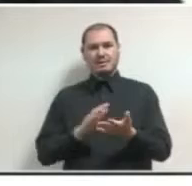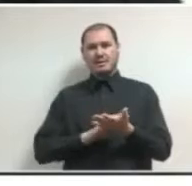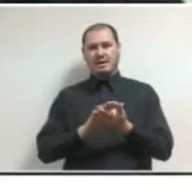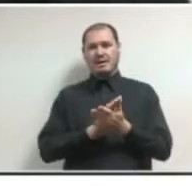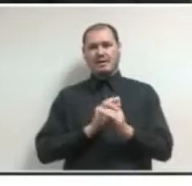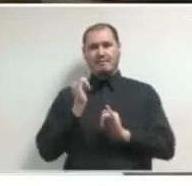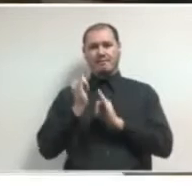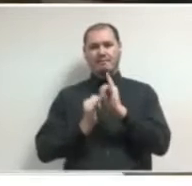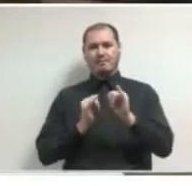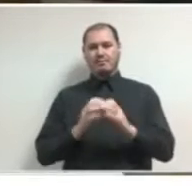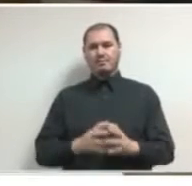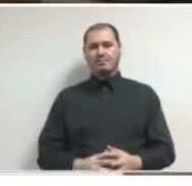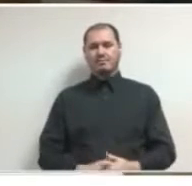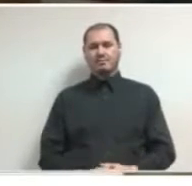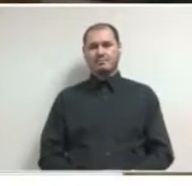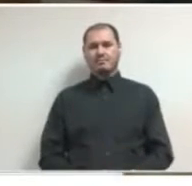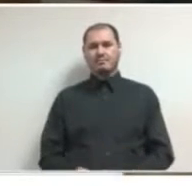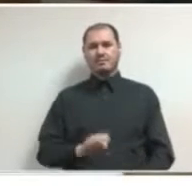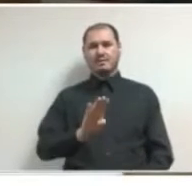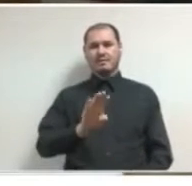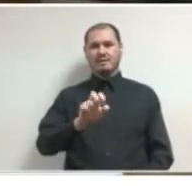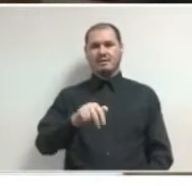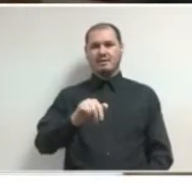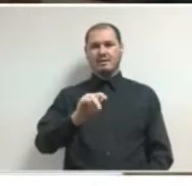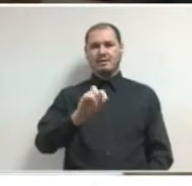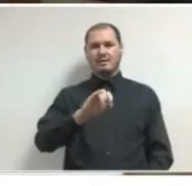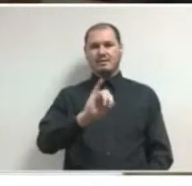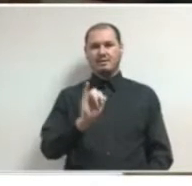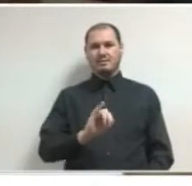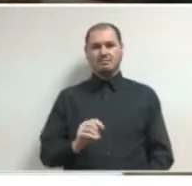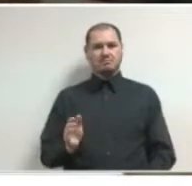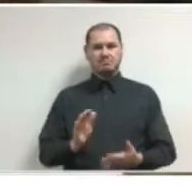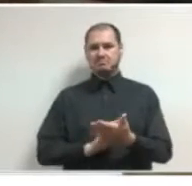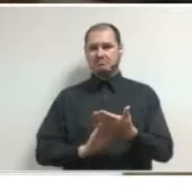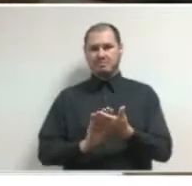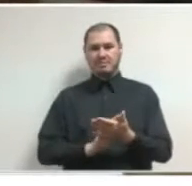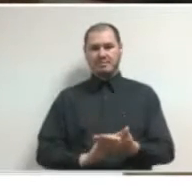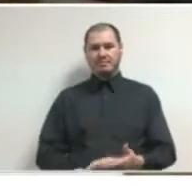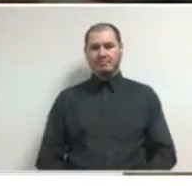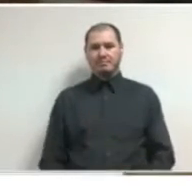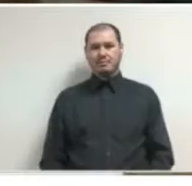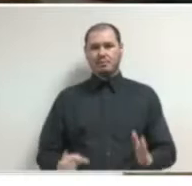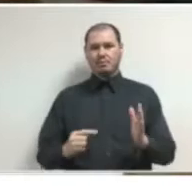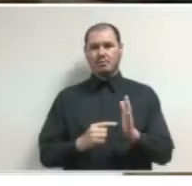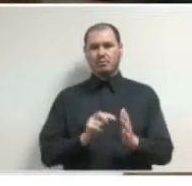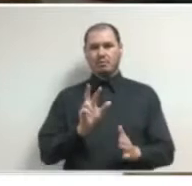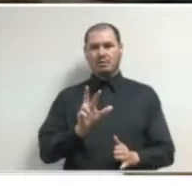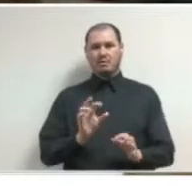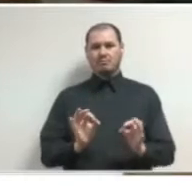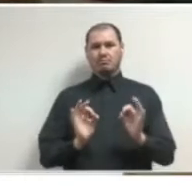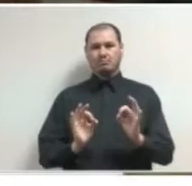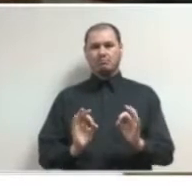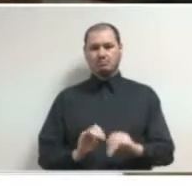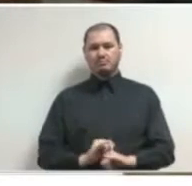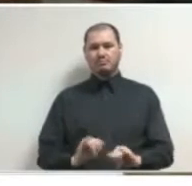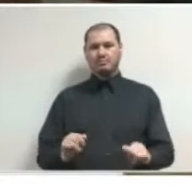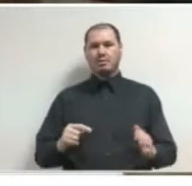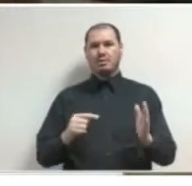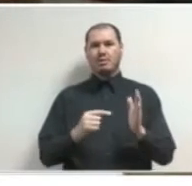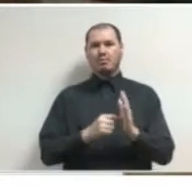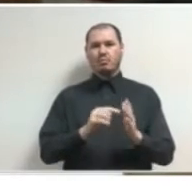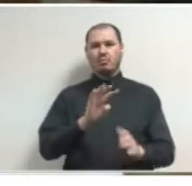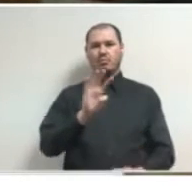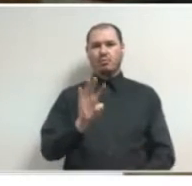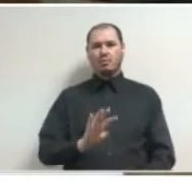presenta Urecoimba, le damos Marantubana. Terminamos el punto. Pensamos un poco, vos apujabe guaba, punto 3, orden del día,